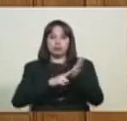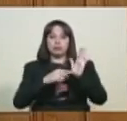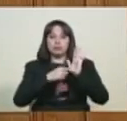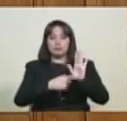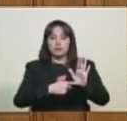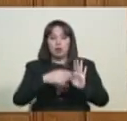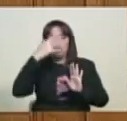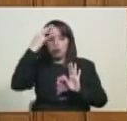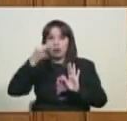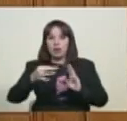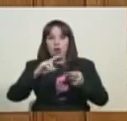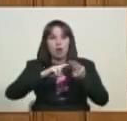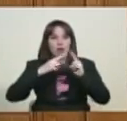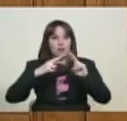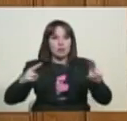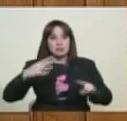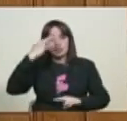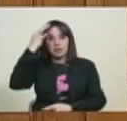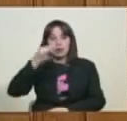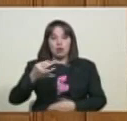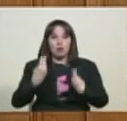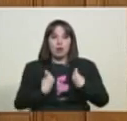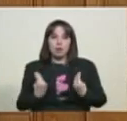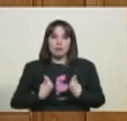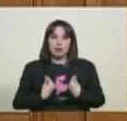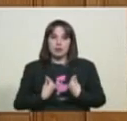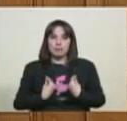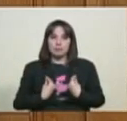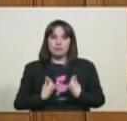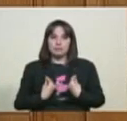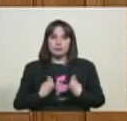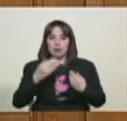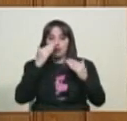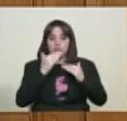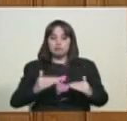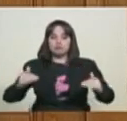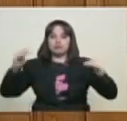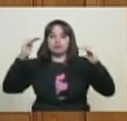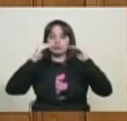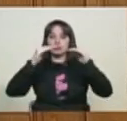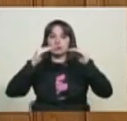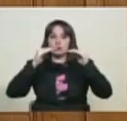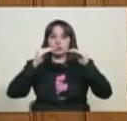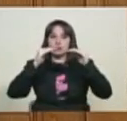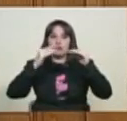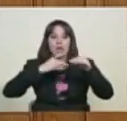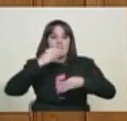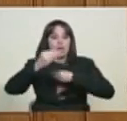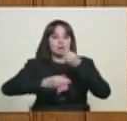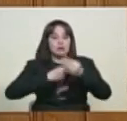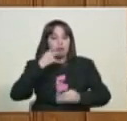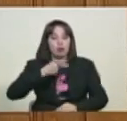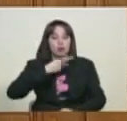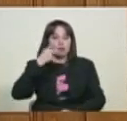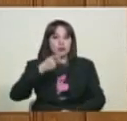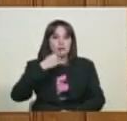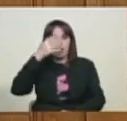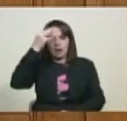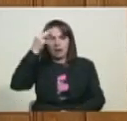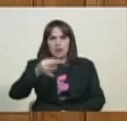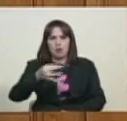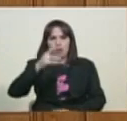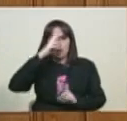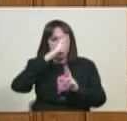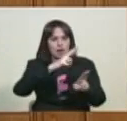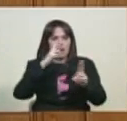Creo en la paz, creo en la vida como forma superior de hacer política. Creo en el